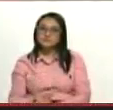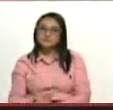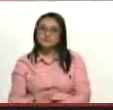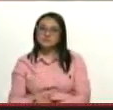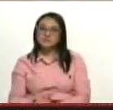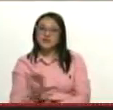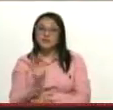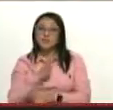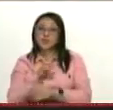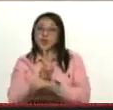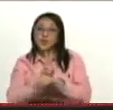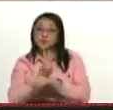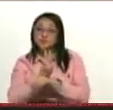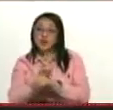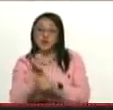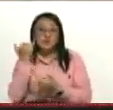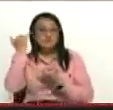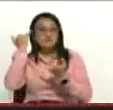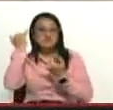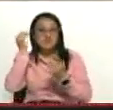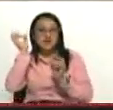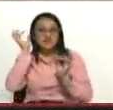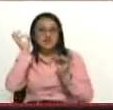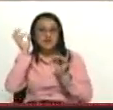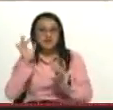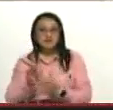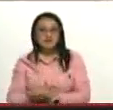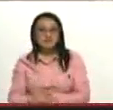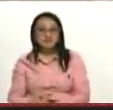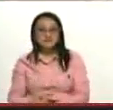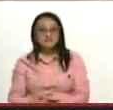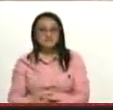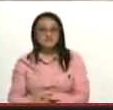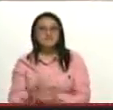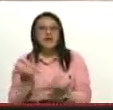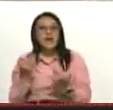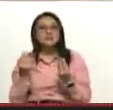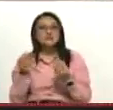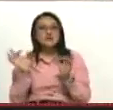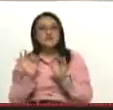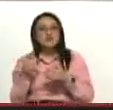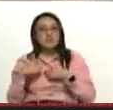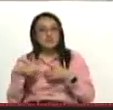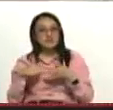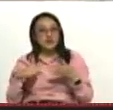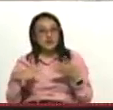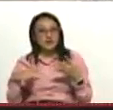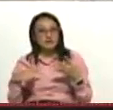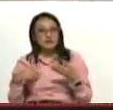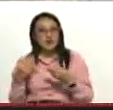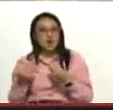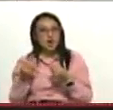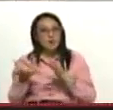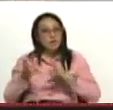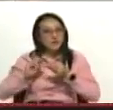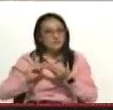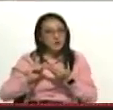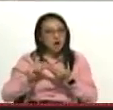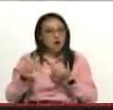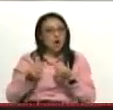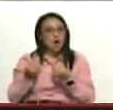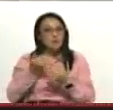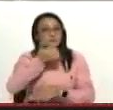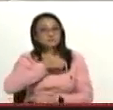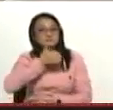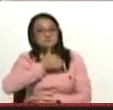puedes utilizarlo de manera creativa Hay muchas formas diferentes cómo te vas a adaptar Y cómo vas